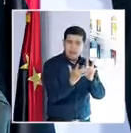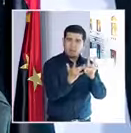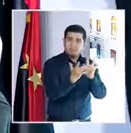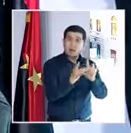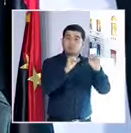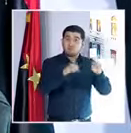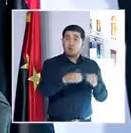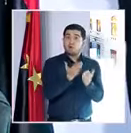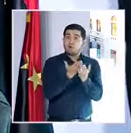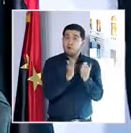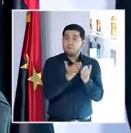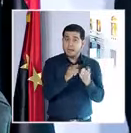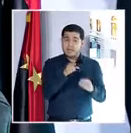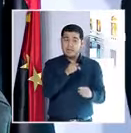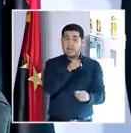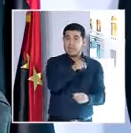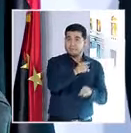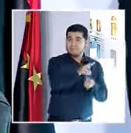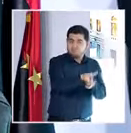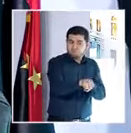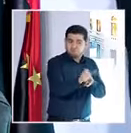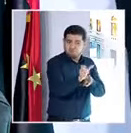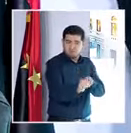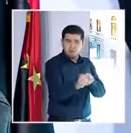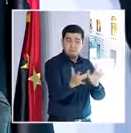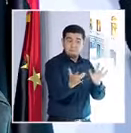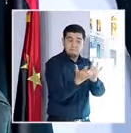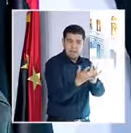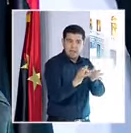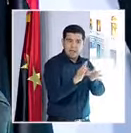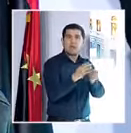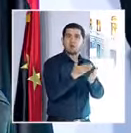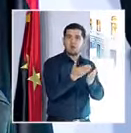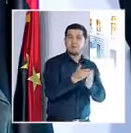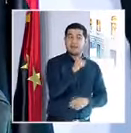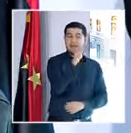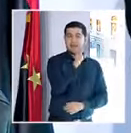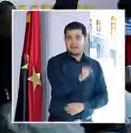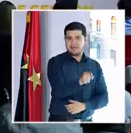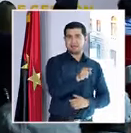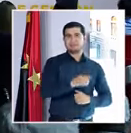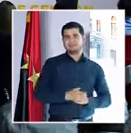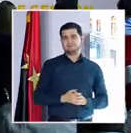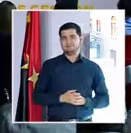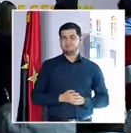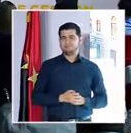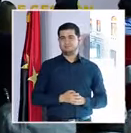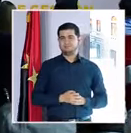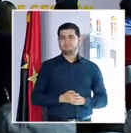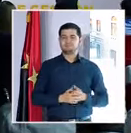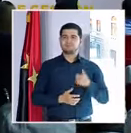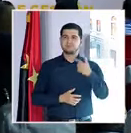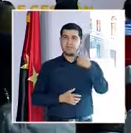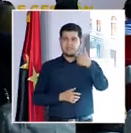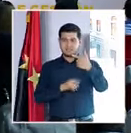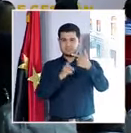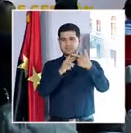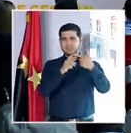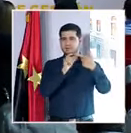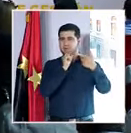producción a ellos en medio de la pandemia. Segunda pregunta la hace Yaritza Tatiana